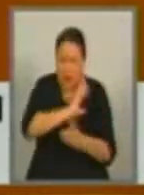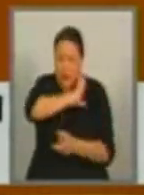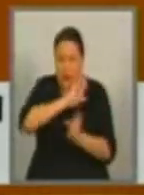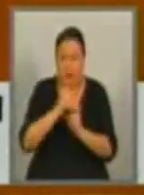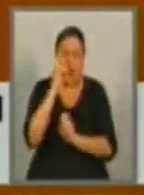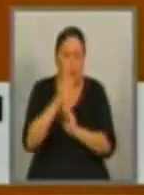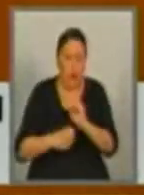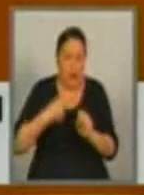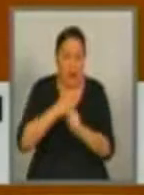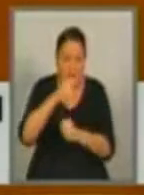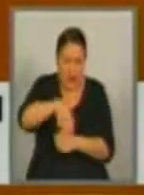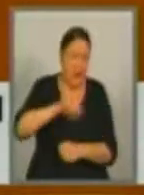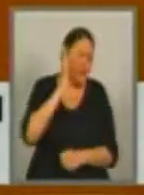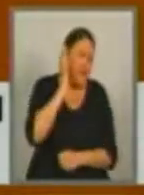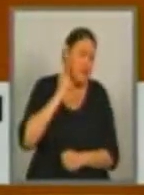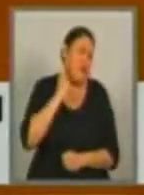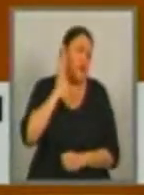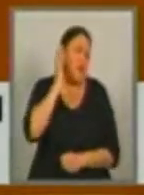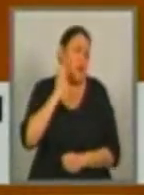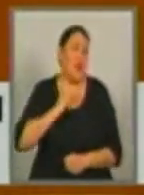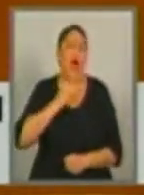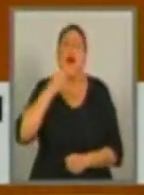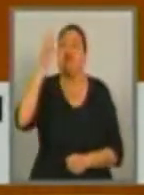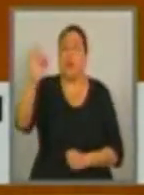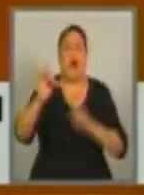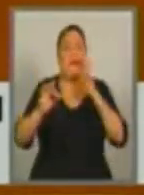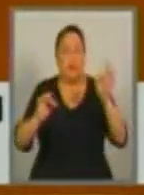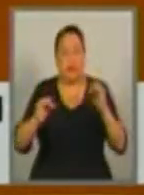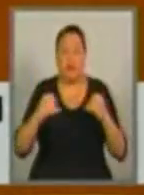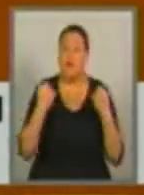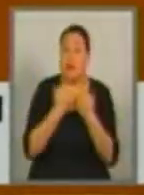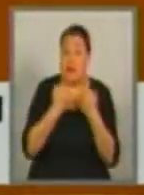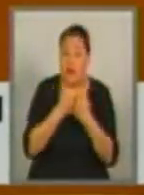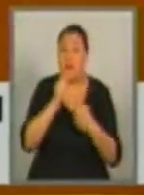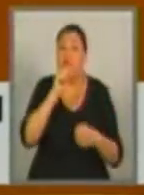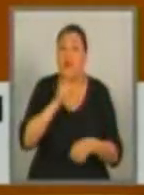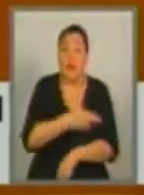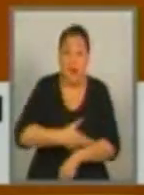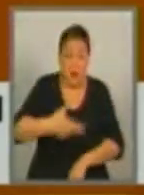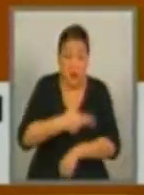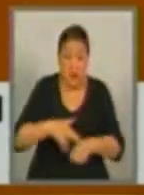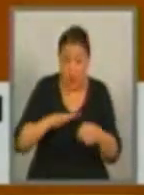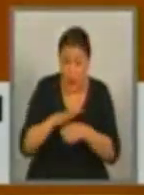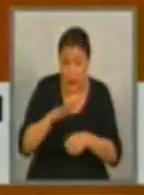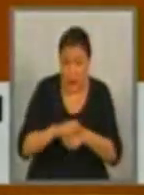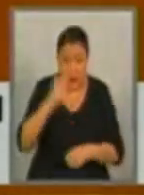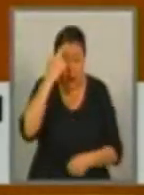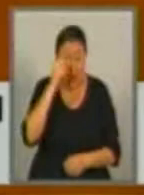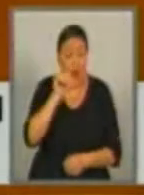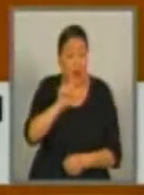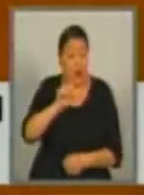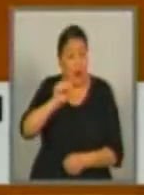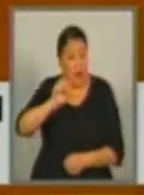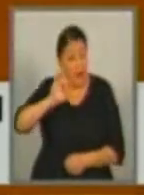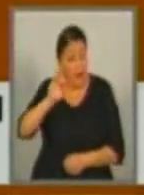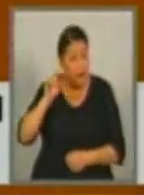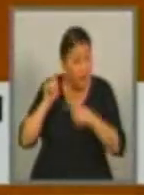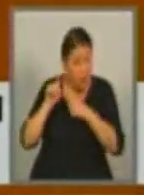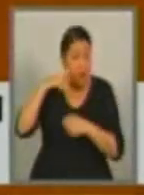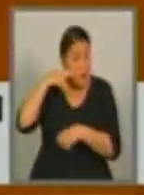Unión. Plantea la revisión y fiscalización de los recursos a través de la Auditoría Superior de la